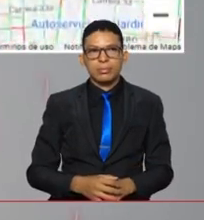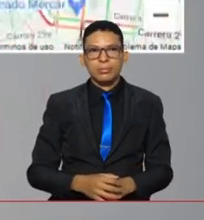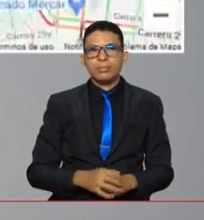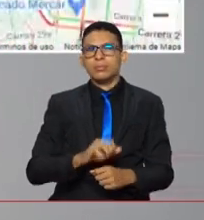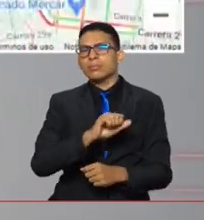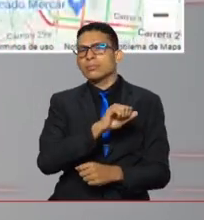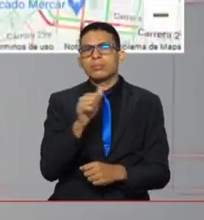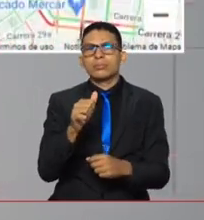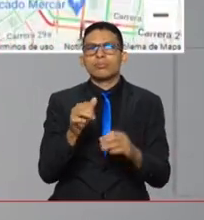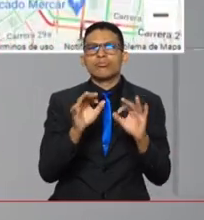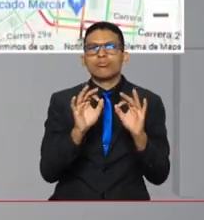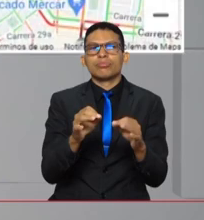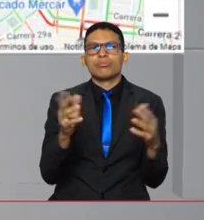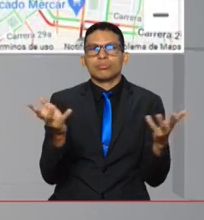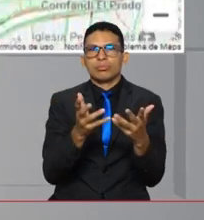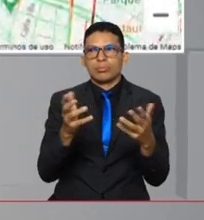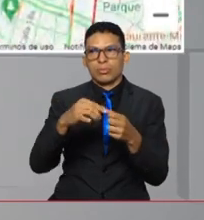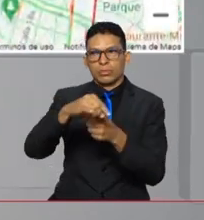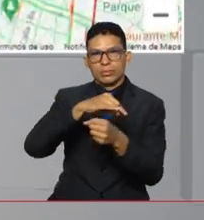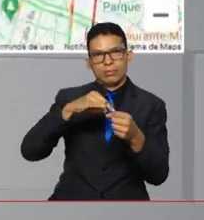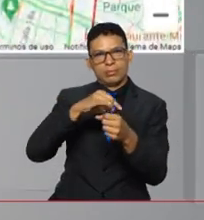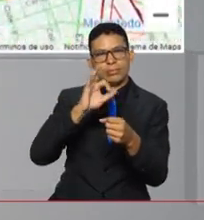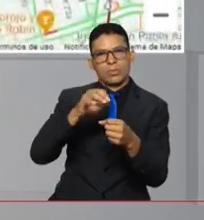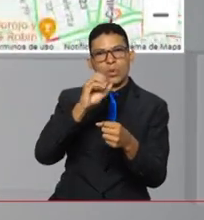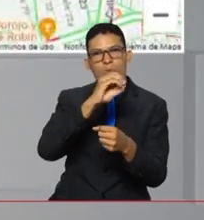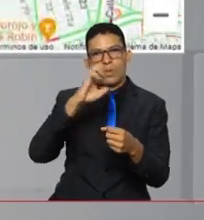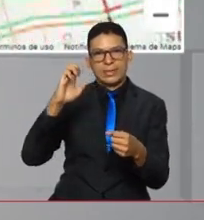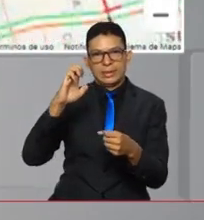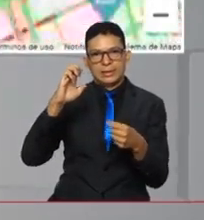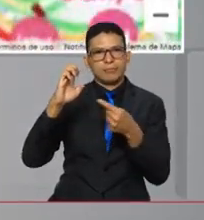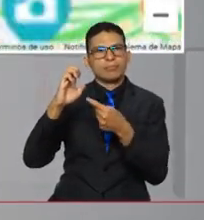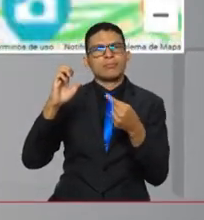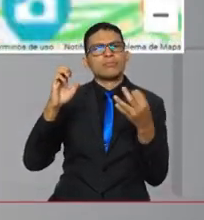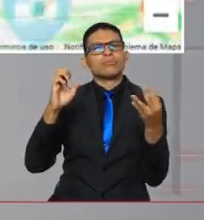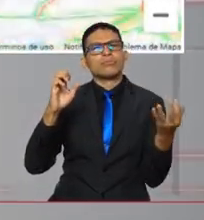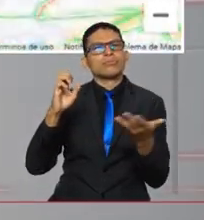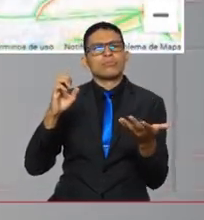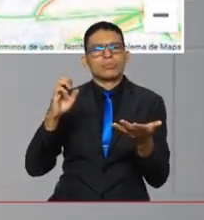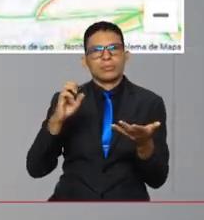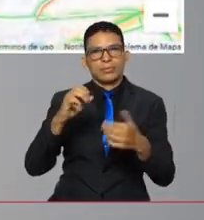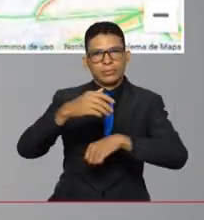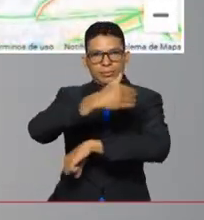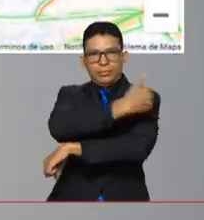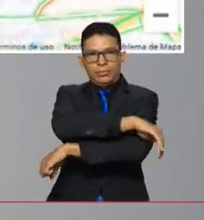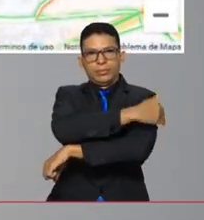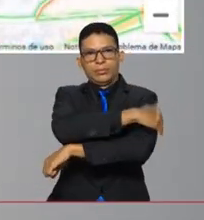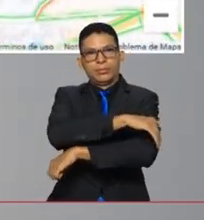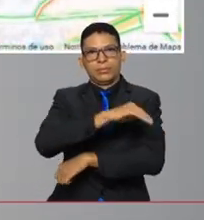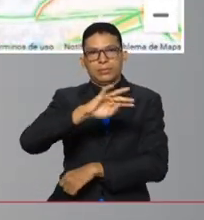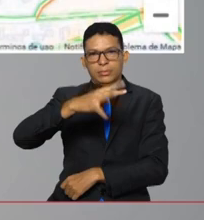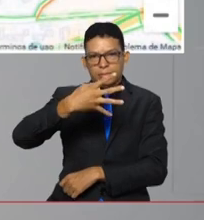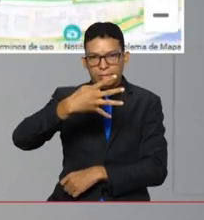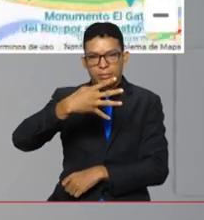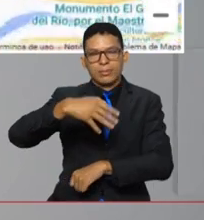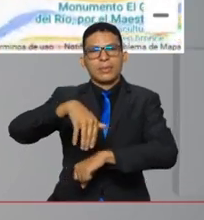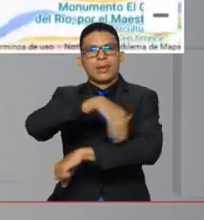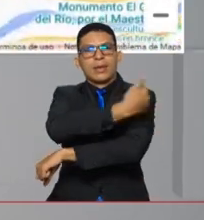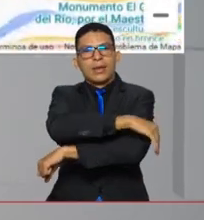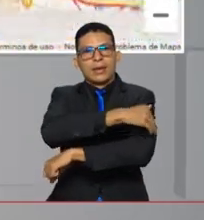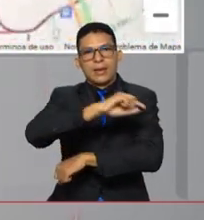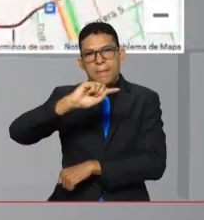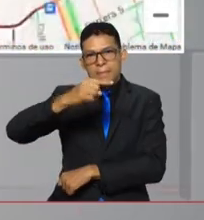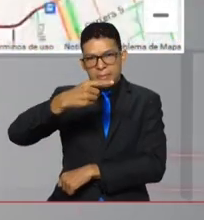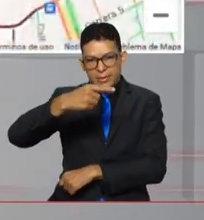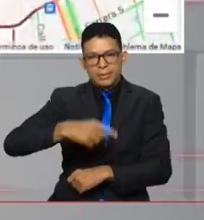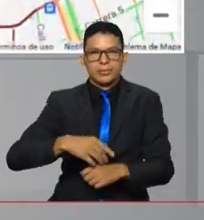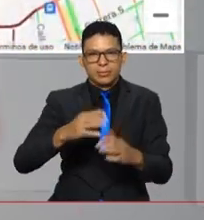evento sobre la zona oeste, principalmente en el sector de la carrera cuarta y la carrera primera. ¿Qué sucede